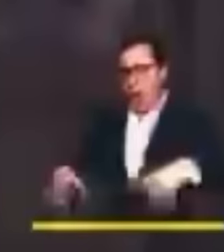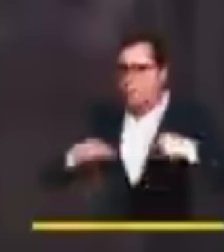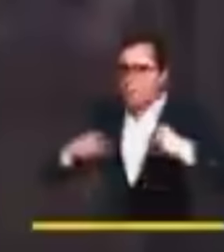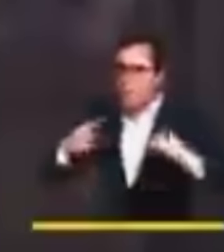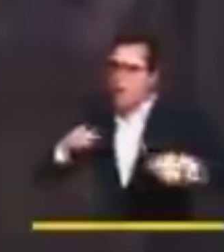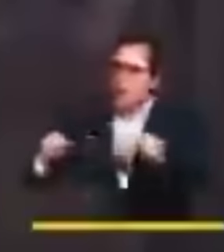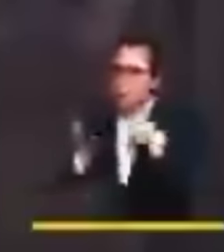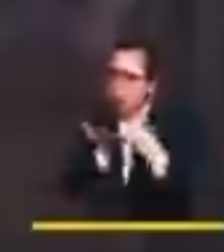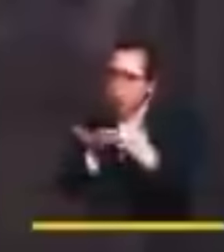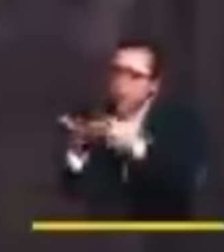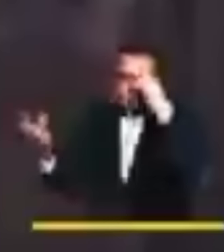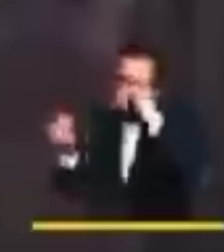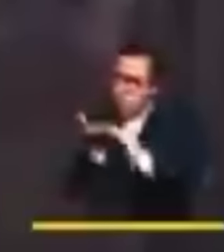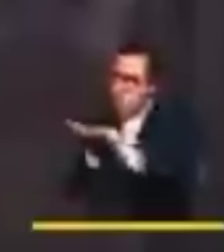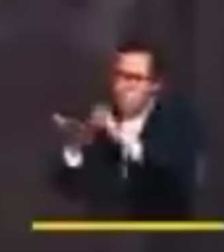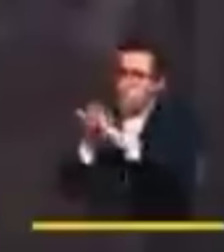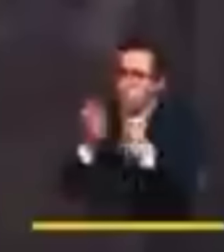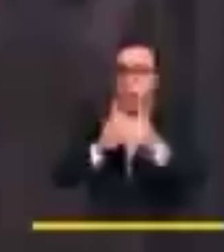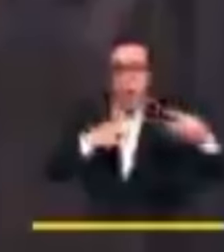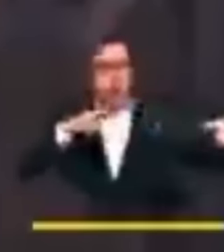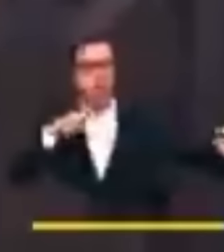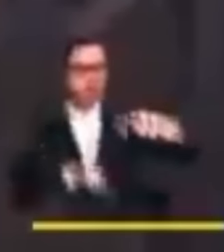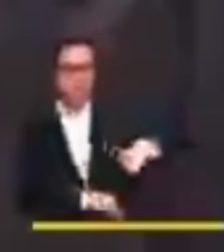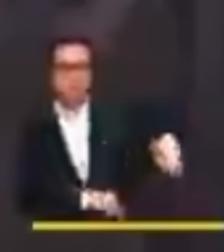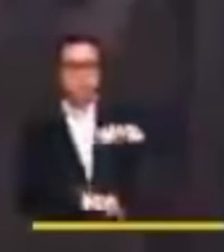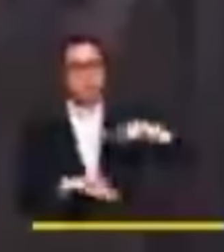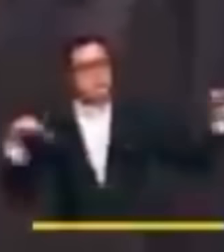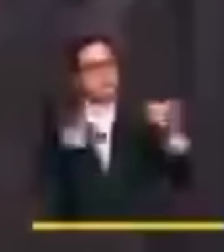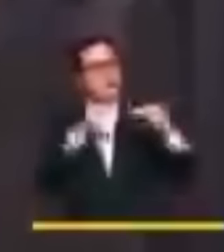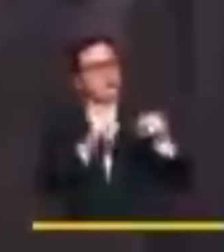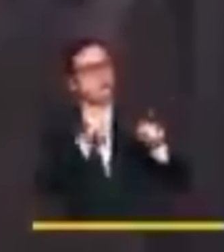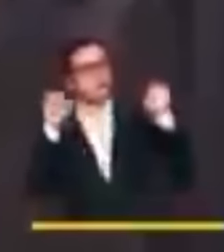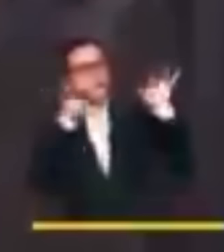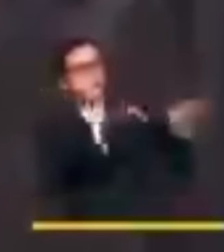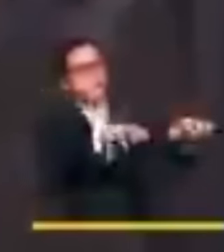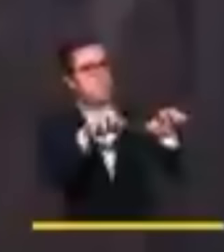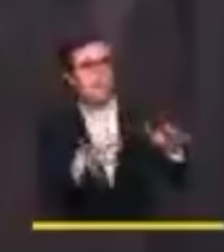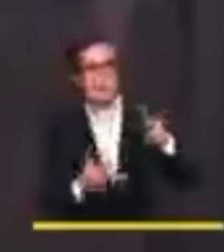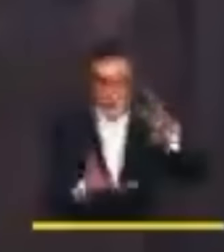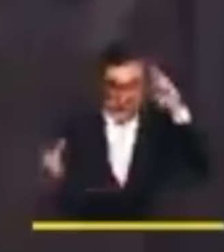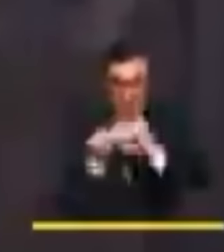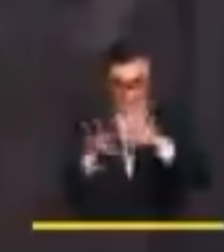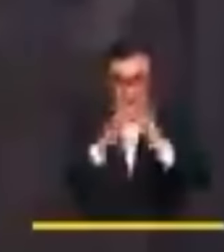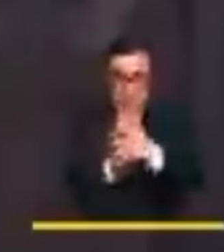cierto de paz y por el otro lado están impidiendo que el pueblo hable así no es la paz señores